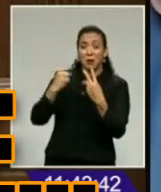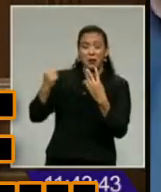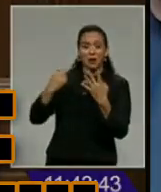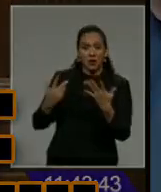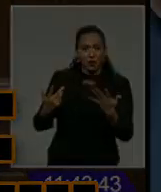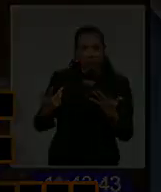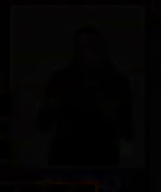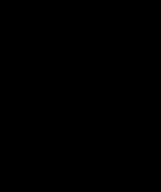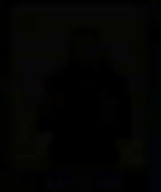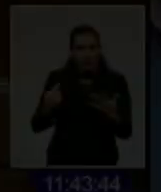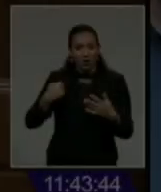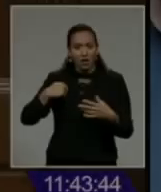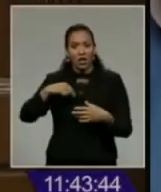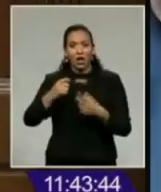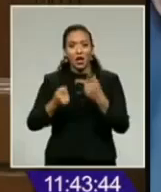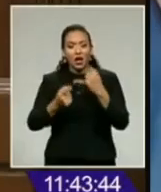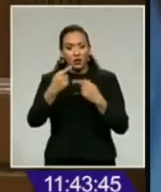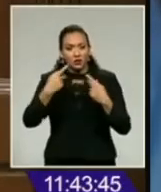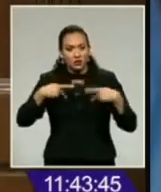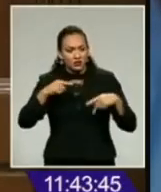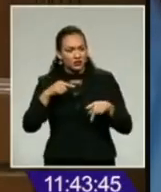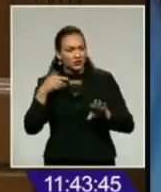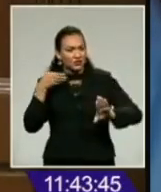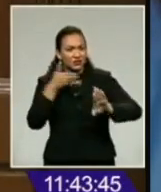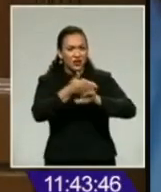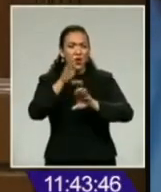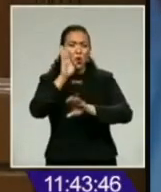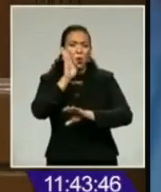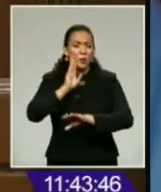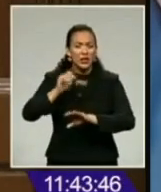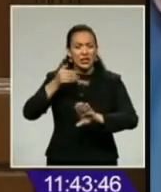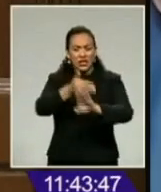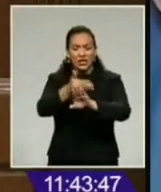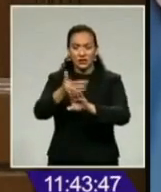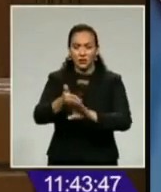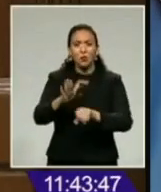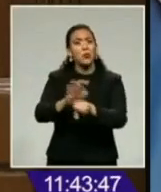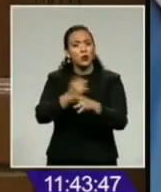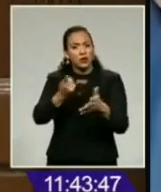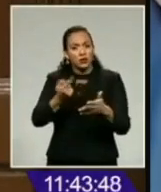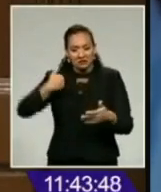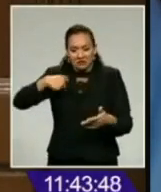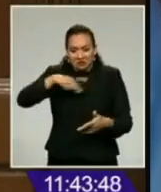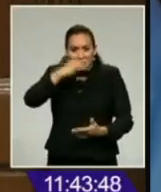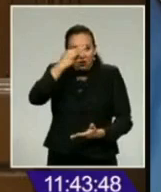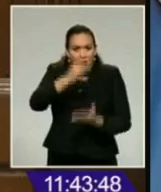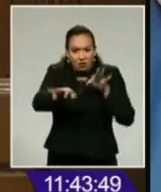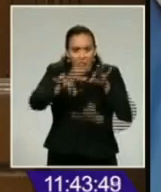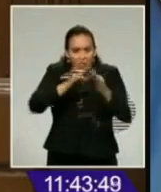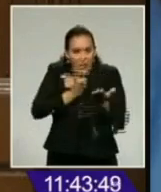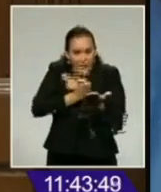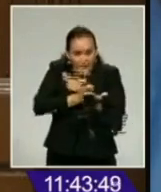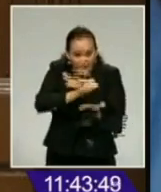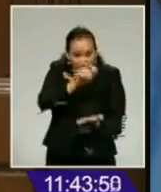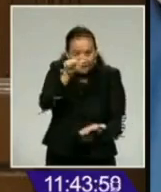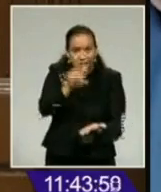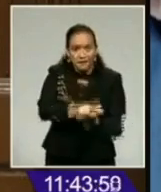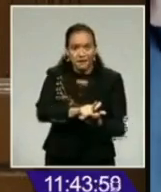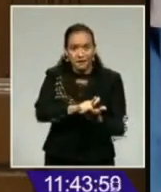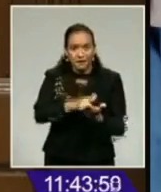que libera a los delincuentes, que protege a los delincuentes de cuello blanco, le